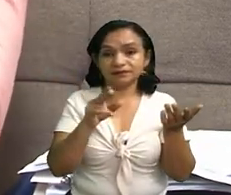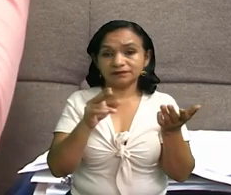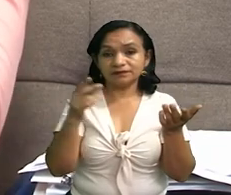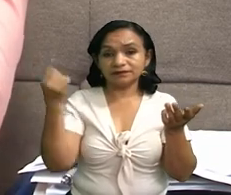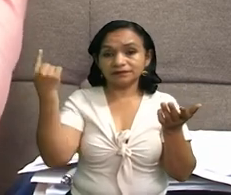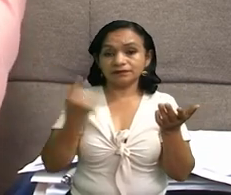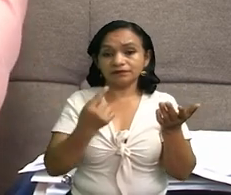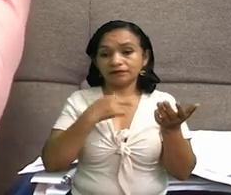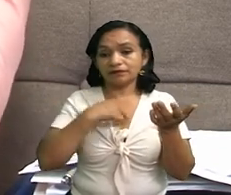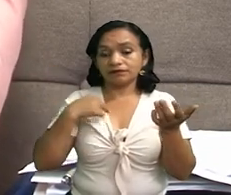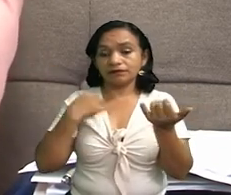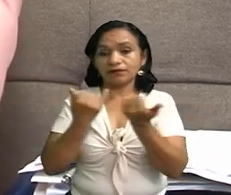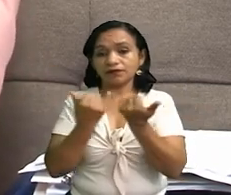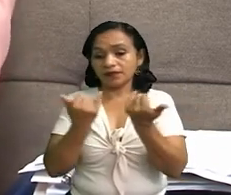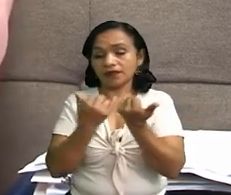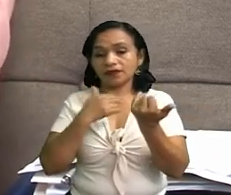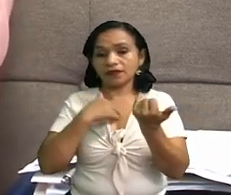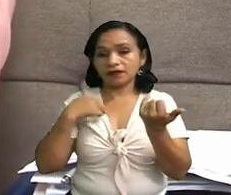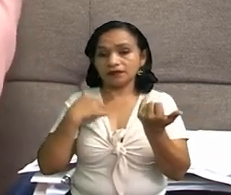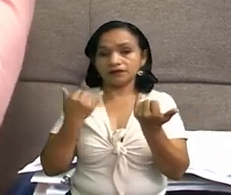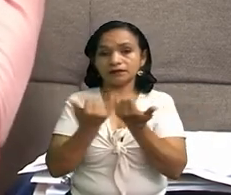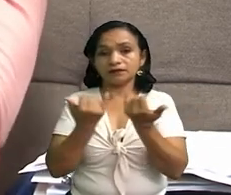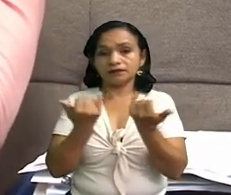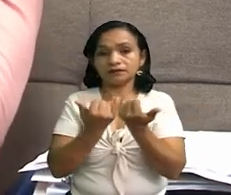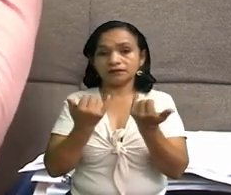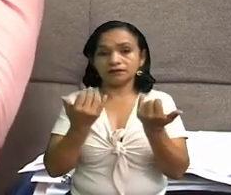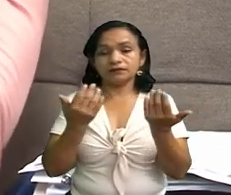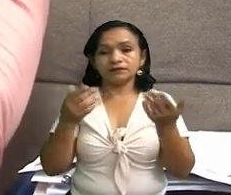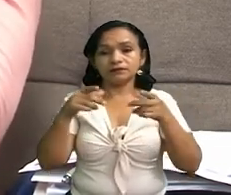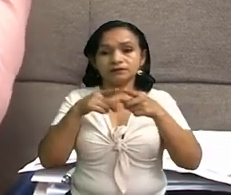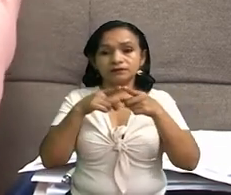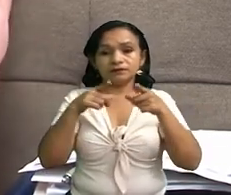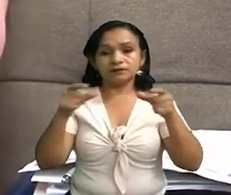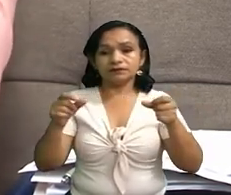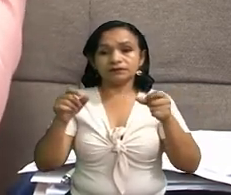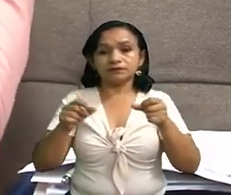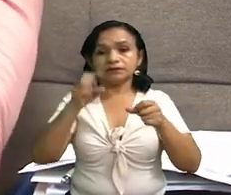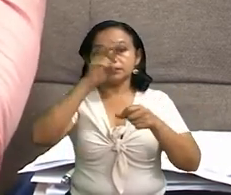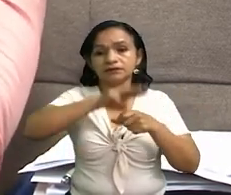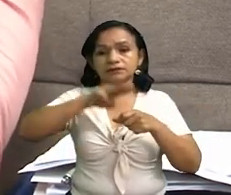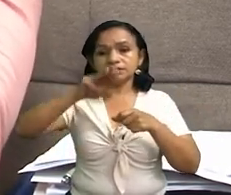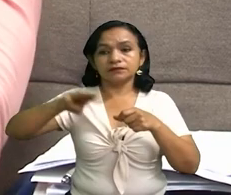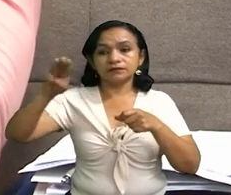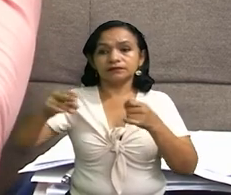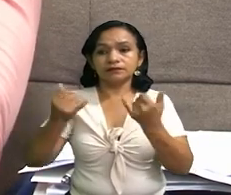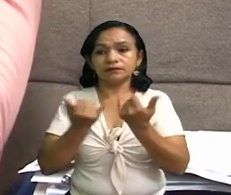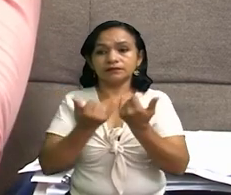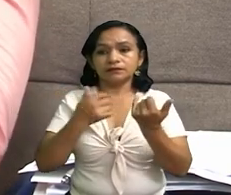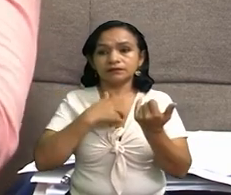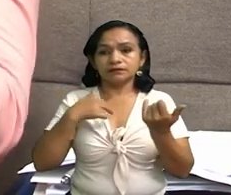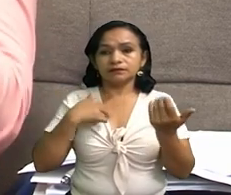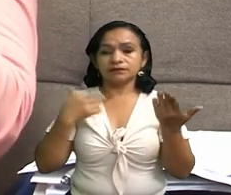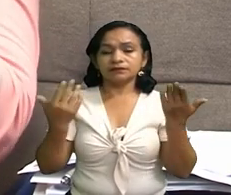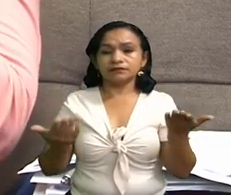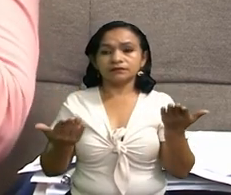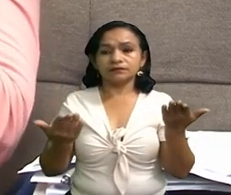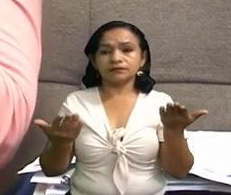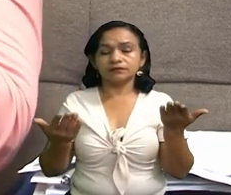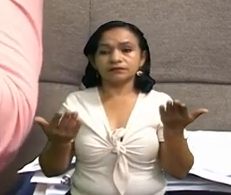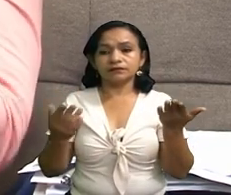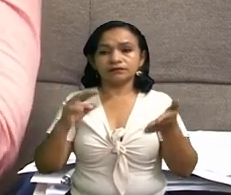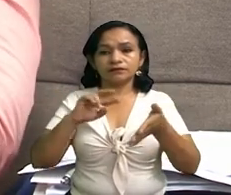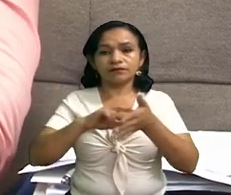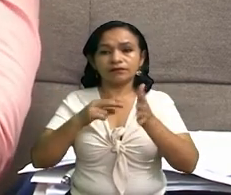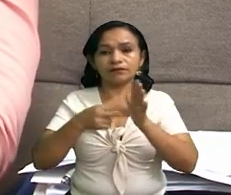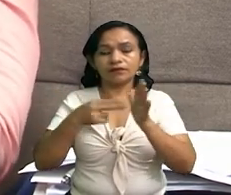un estudiante de San José de Bocay a Managua que vaya a Matagalpa. Claro. Entonces, eso es